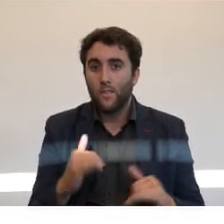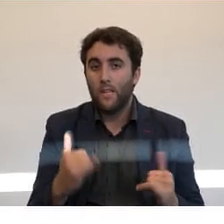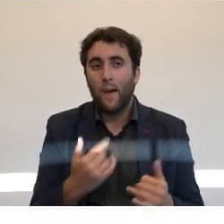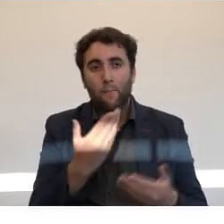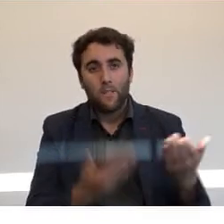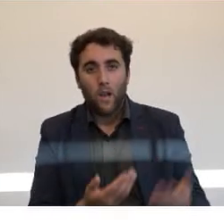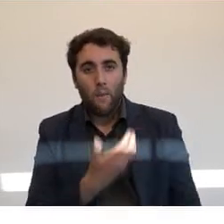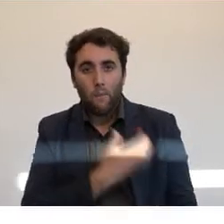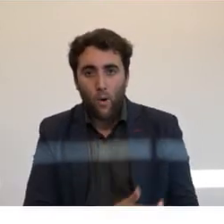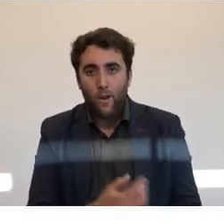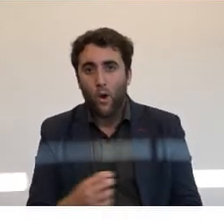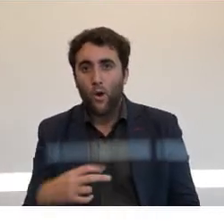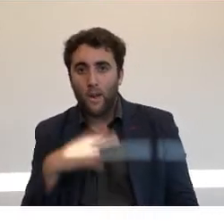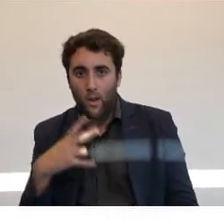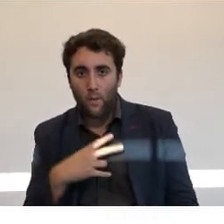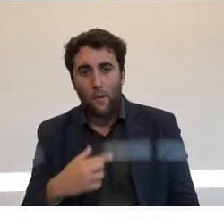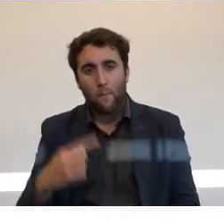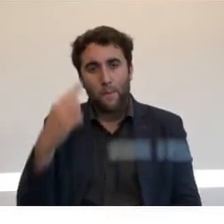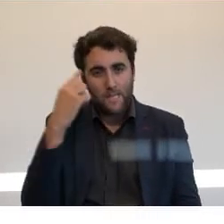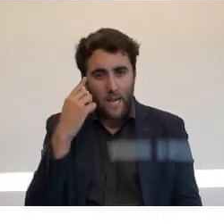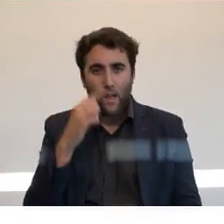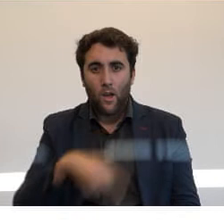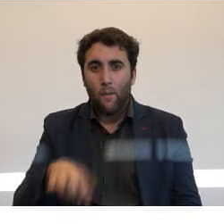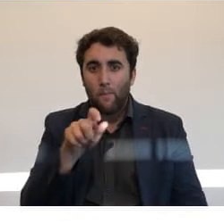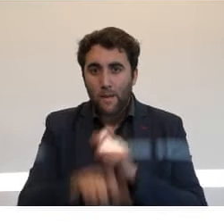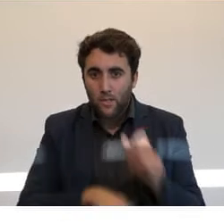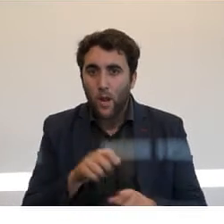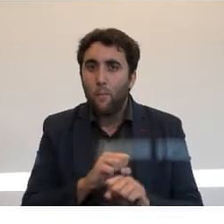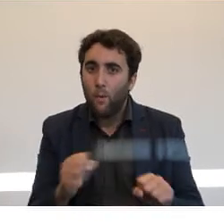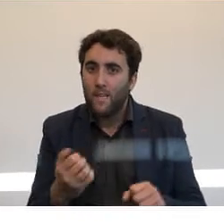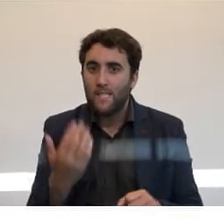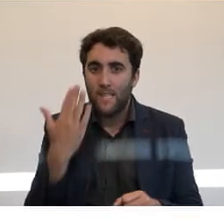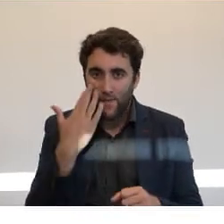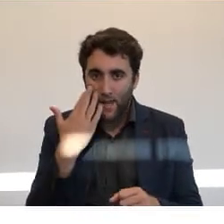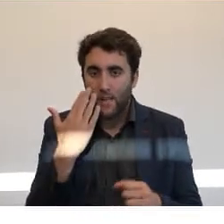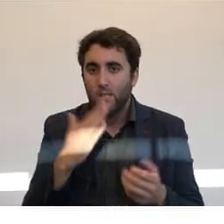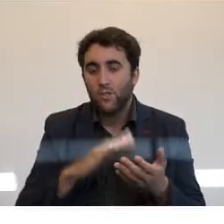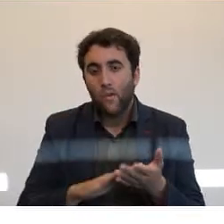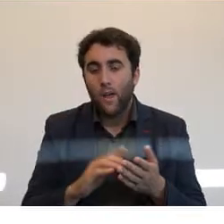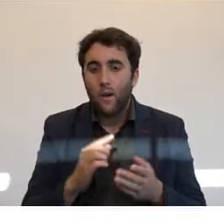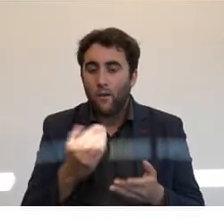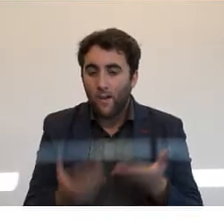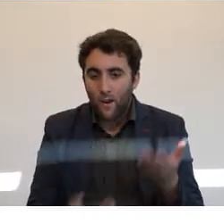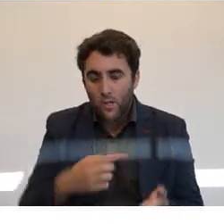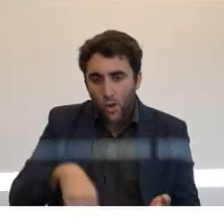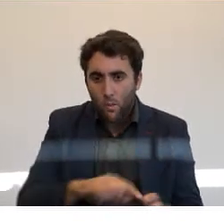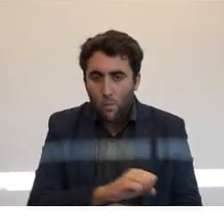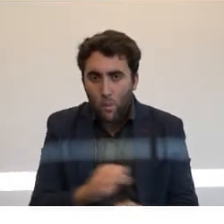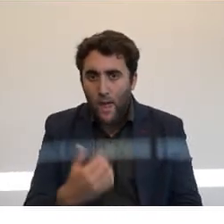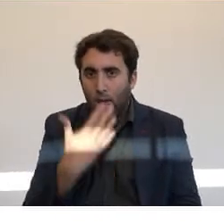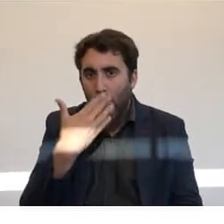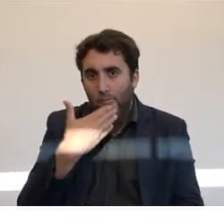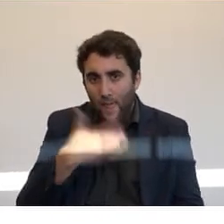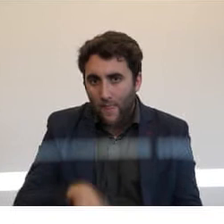infopobres, capacitados para utilizar esas habilidades y competencias no solo en el acceso, sino en la evaluación de los contenidos y en